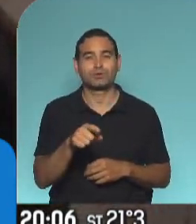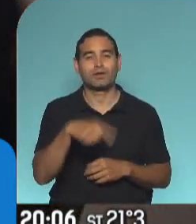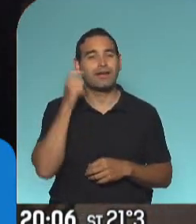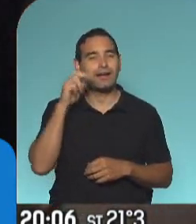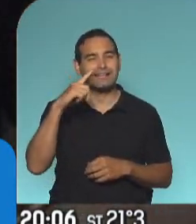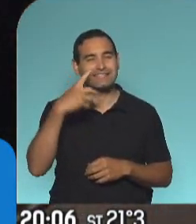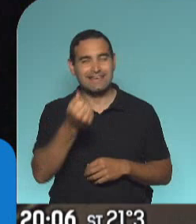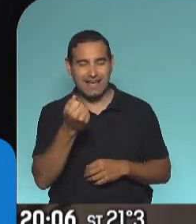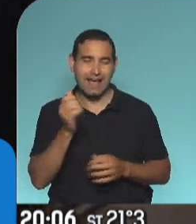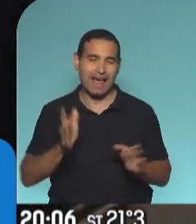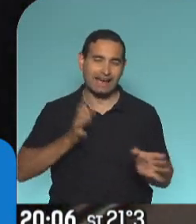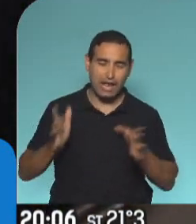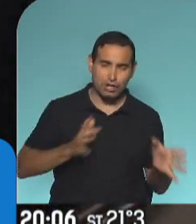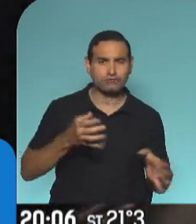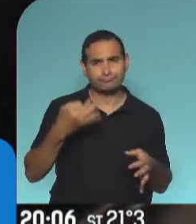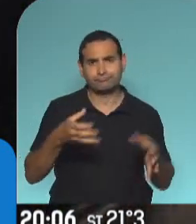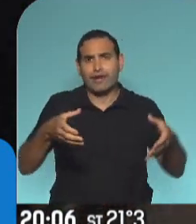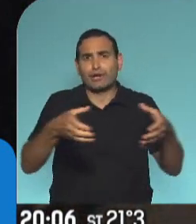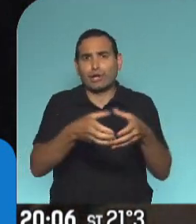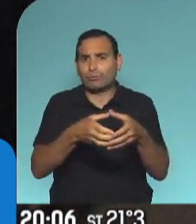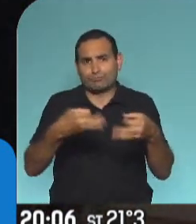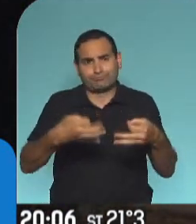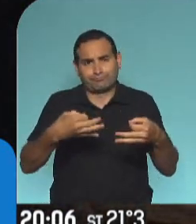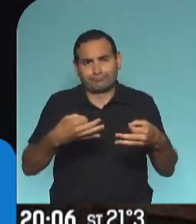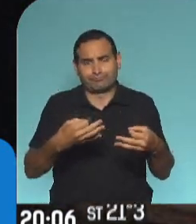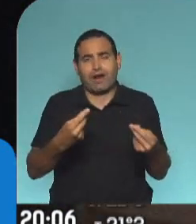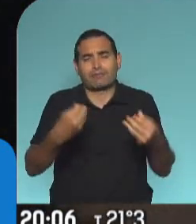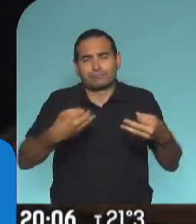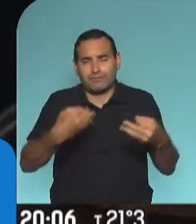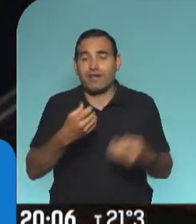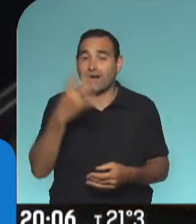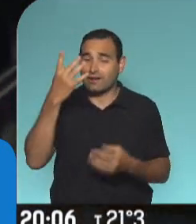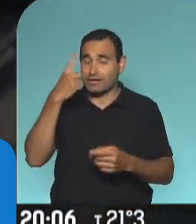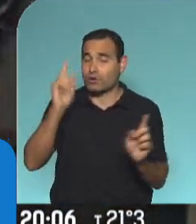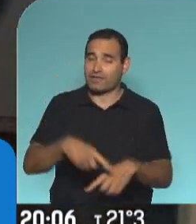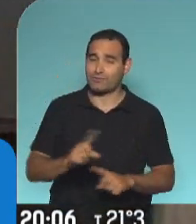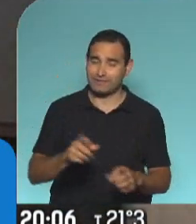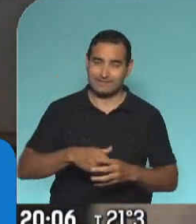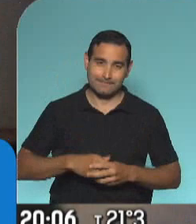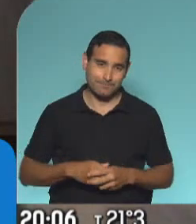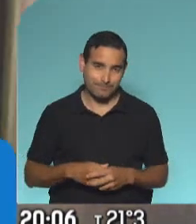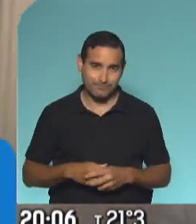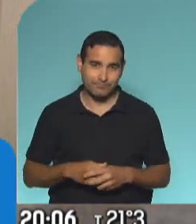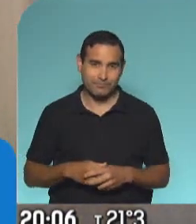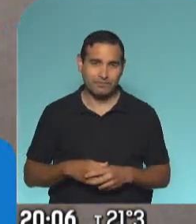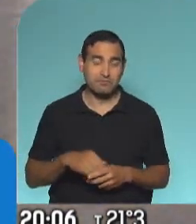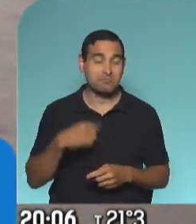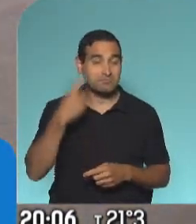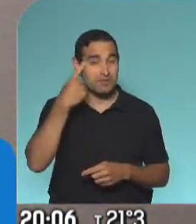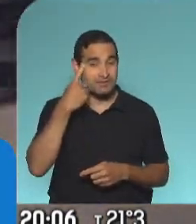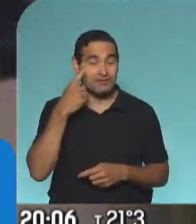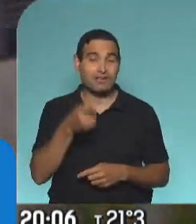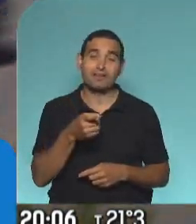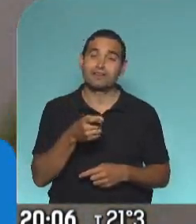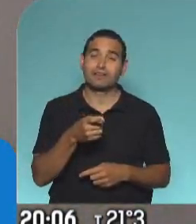el arquero. Sí, era un equipo realmente que jugaba bien al fútbol, ¿no? No es casualidad. Creo que fue quizás la única vez, Diego,